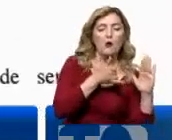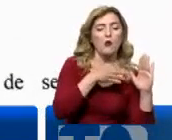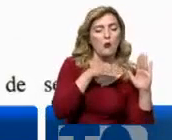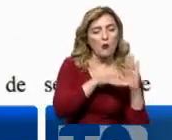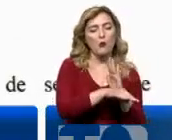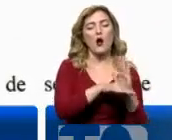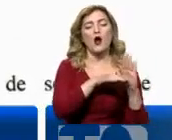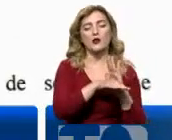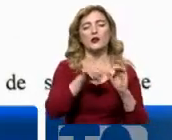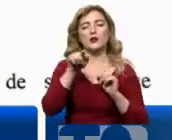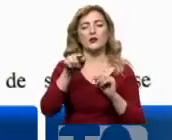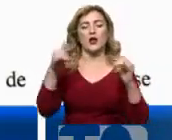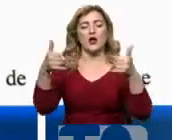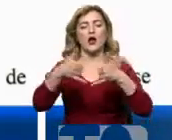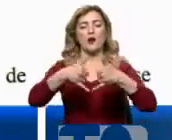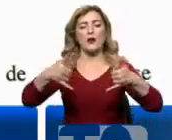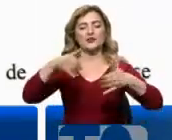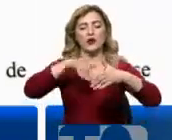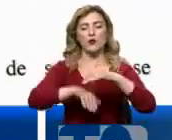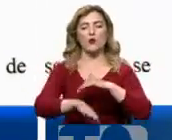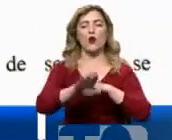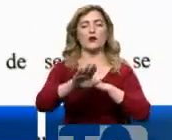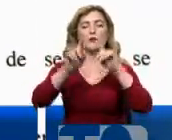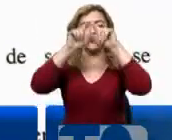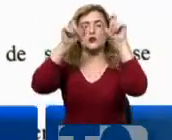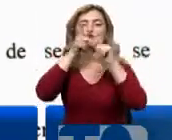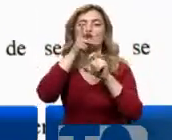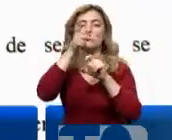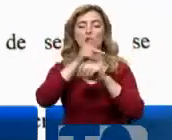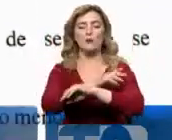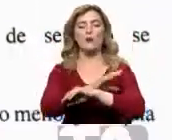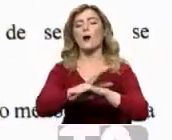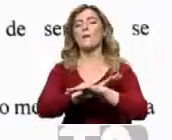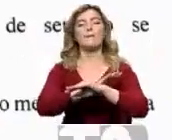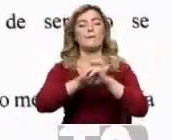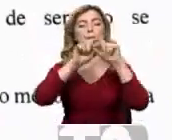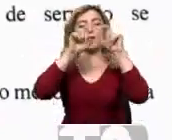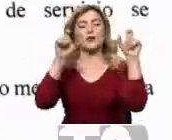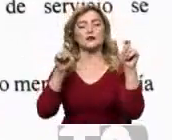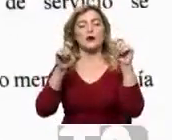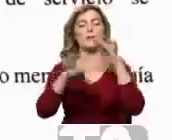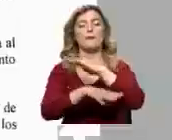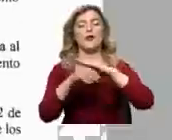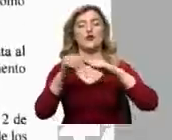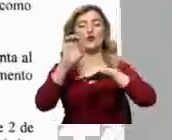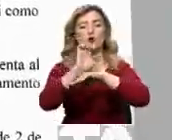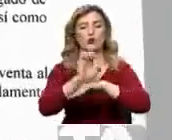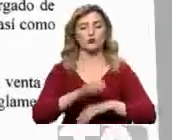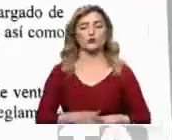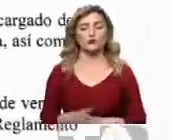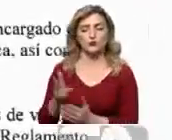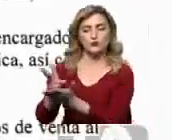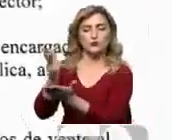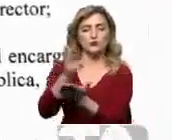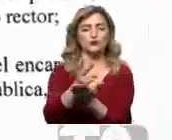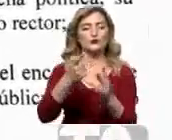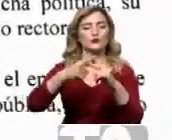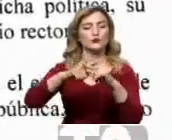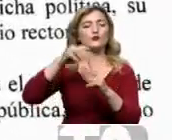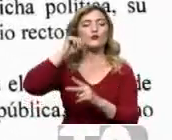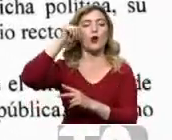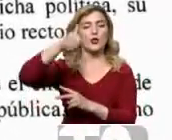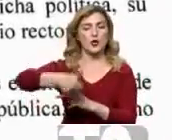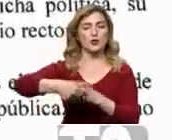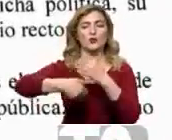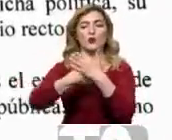pública Petroecuador. Así que ratificamos precisamente en las estaciones de servicio ya empezará a regir